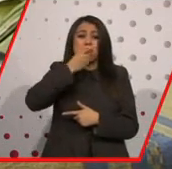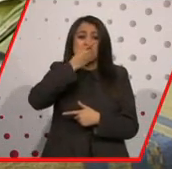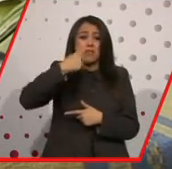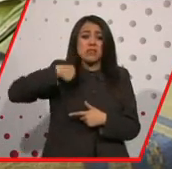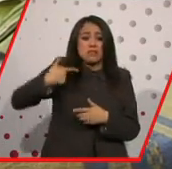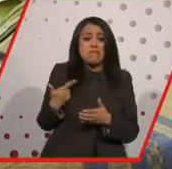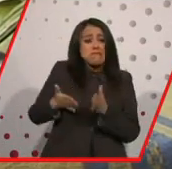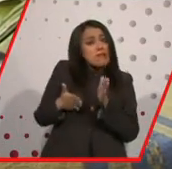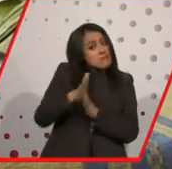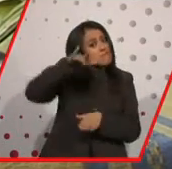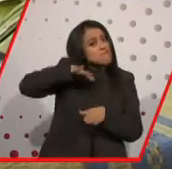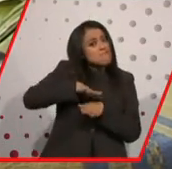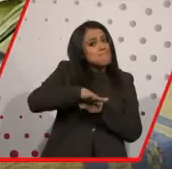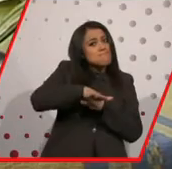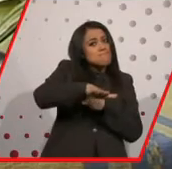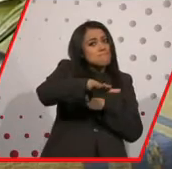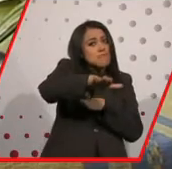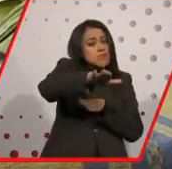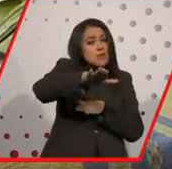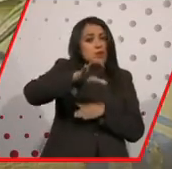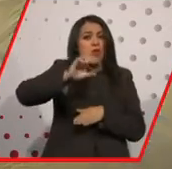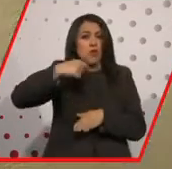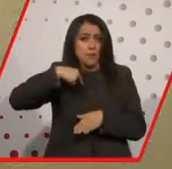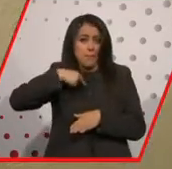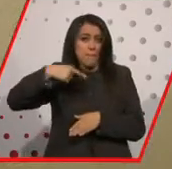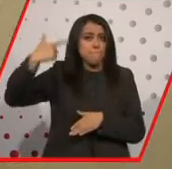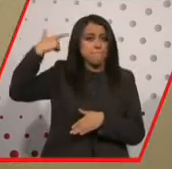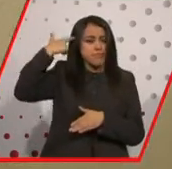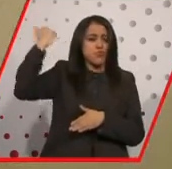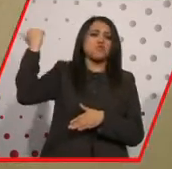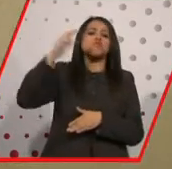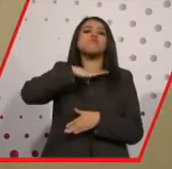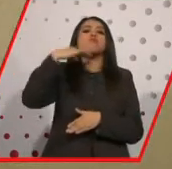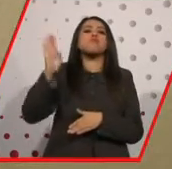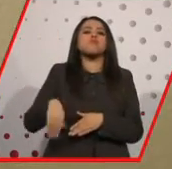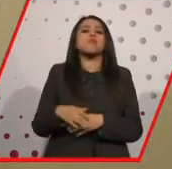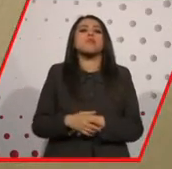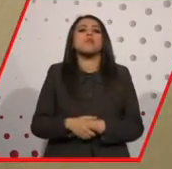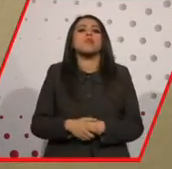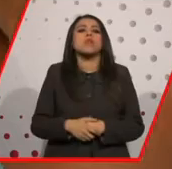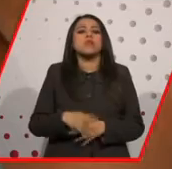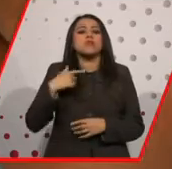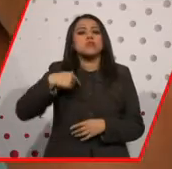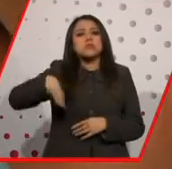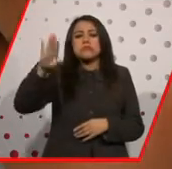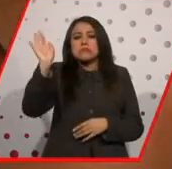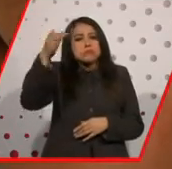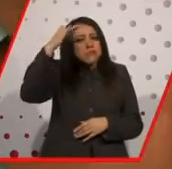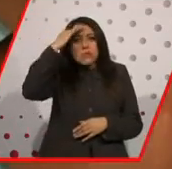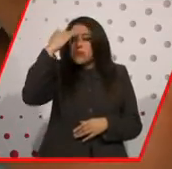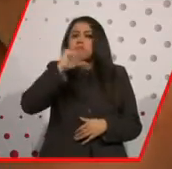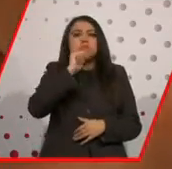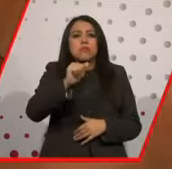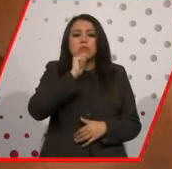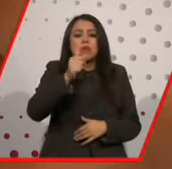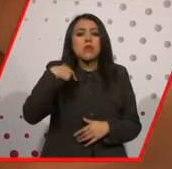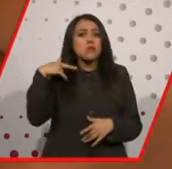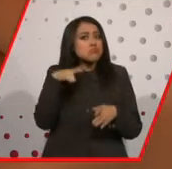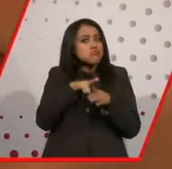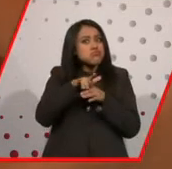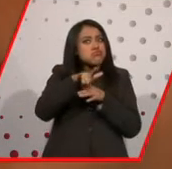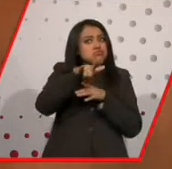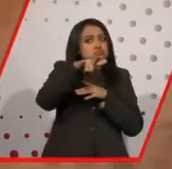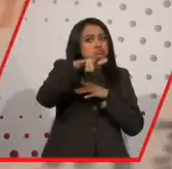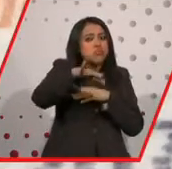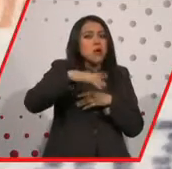si no nos iba a matar. Todo pasó en segundos. Sin pensarlo, el chofer avanzó, pasando sobre el cuerpo